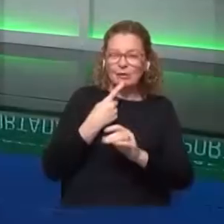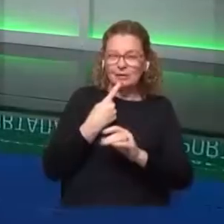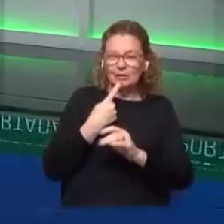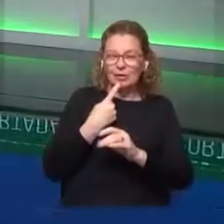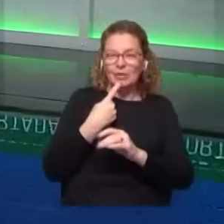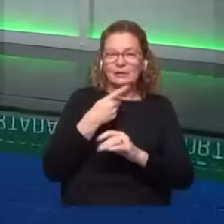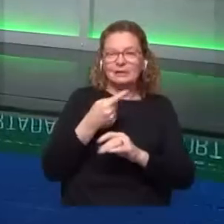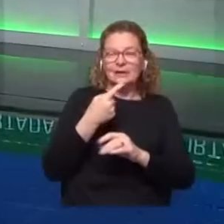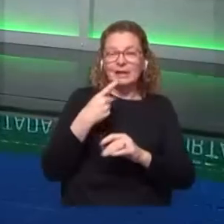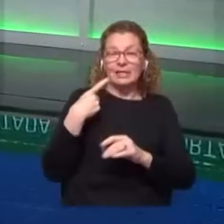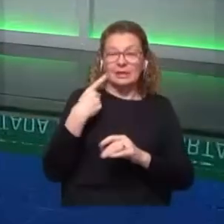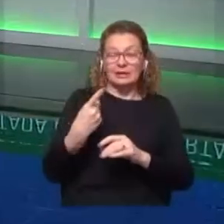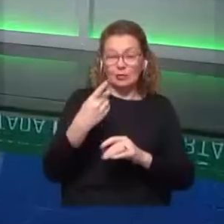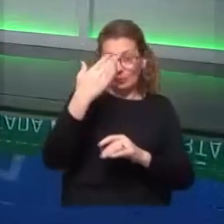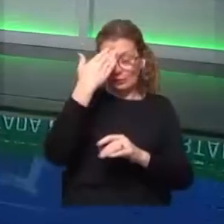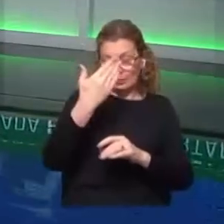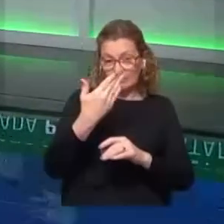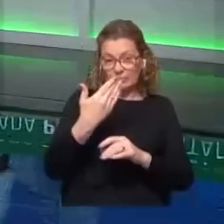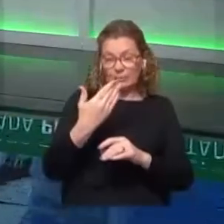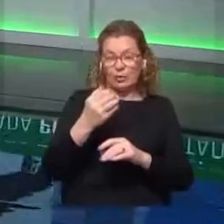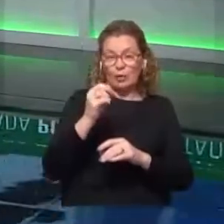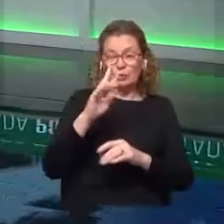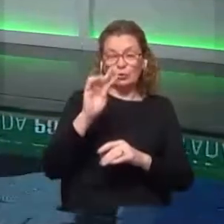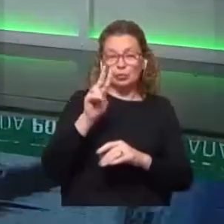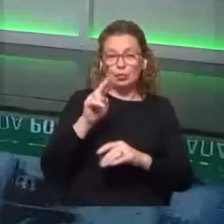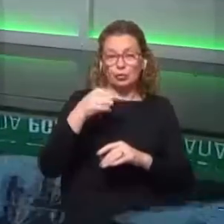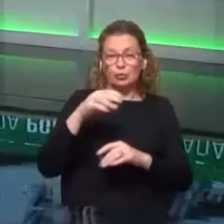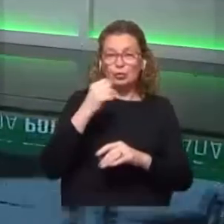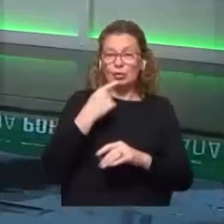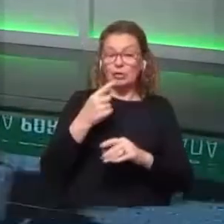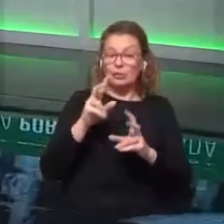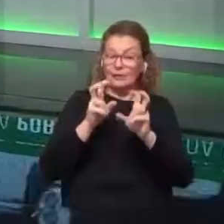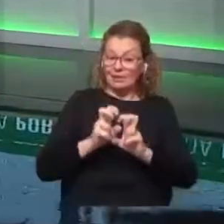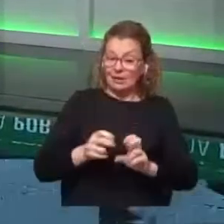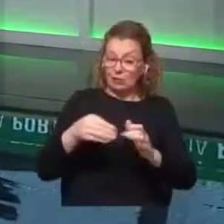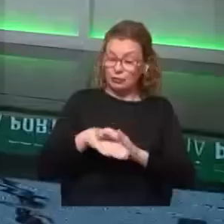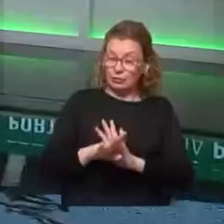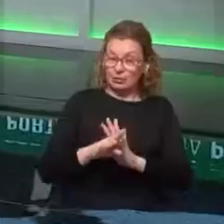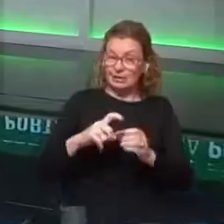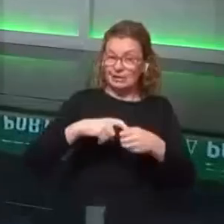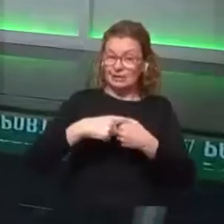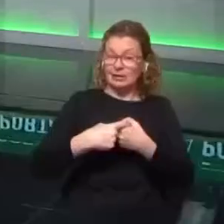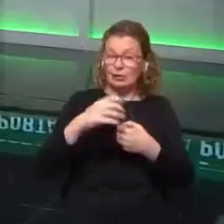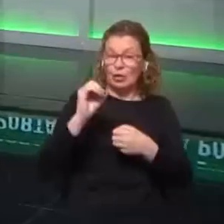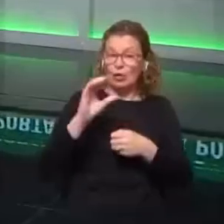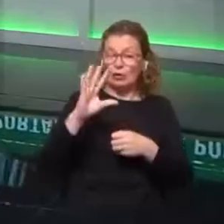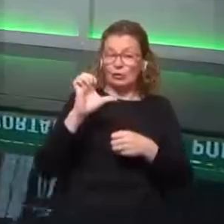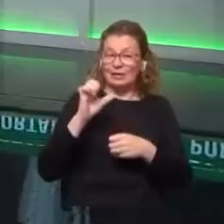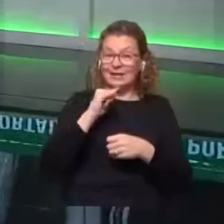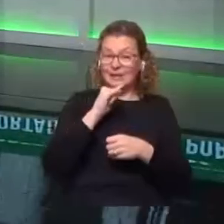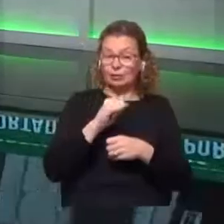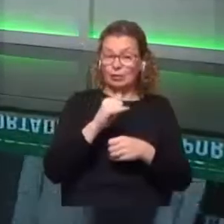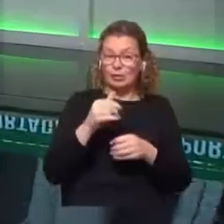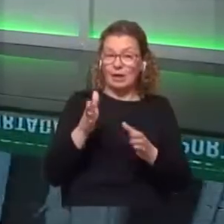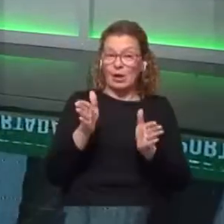el director del ente por el frente amplio Edgardo Ortuño solicitó una investigación interna y el sindicato de osce denunció ante